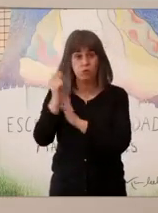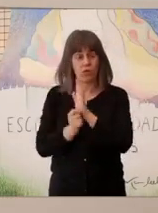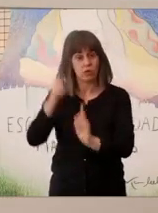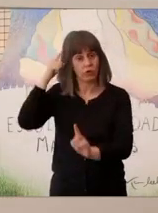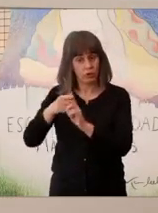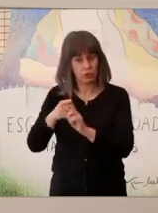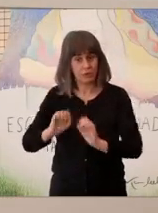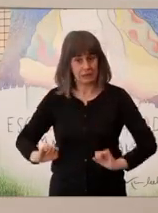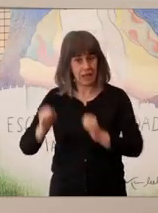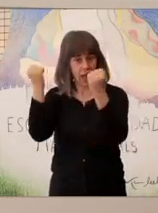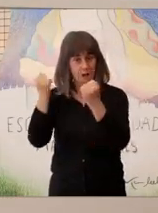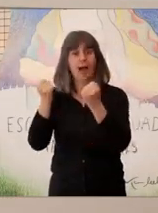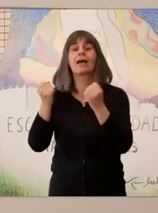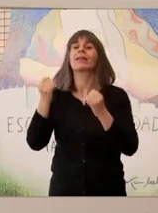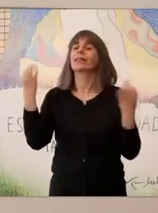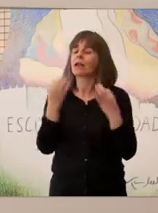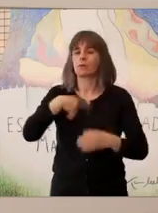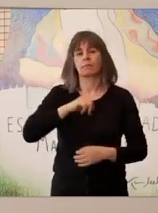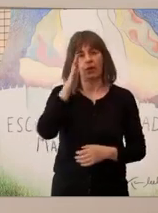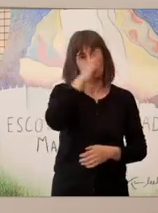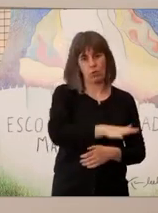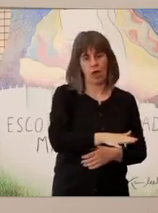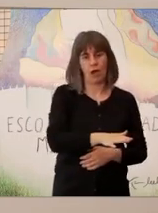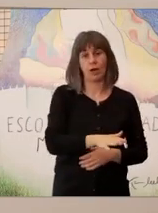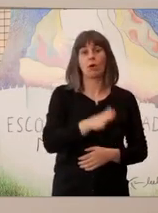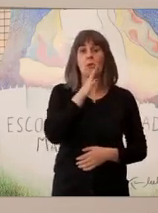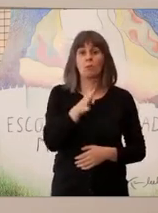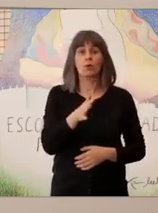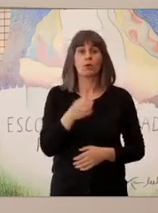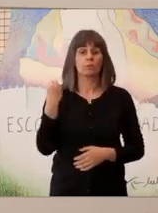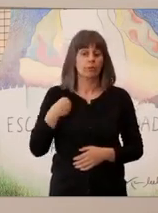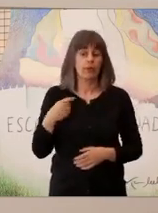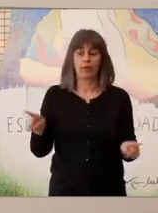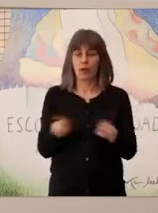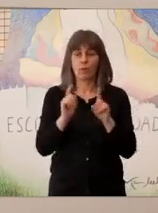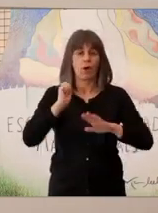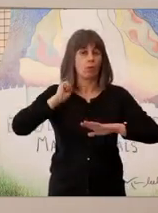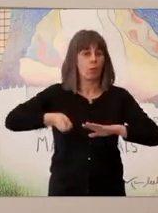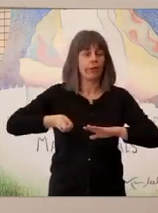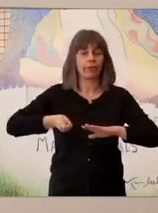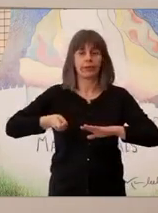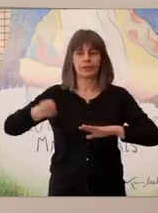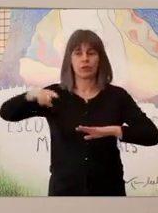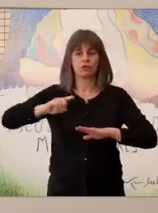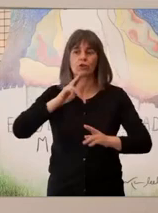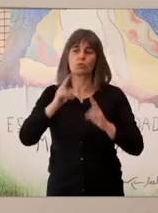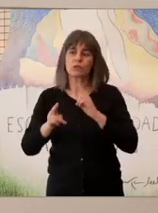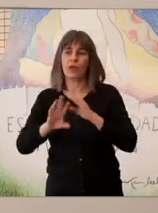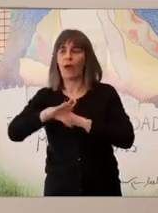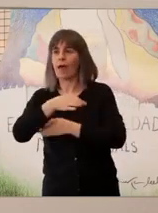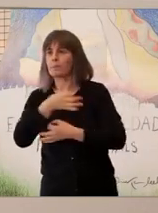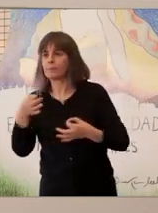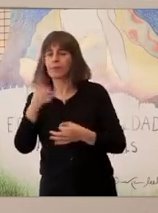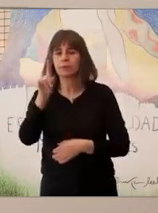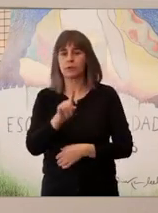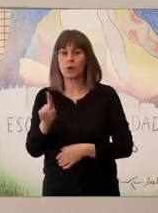de ahí, pero también denunciar. ¿Por qué? Porque con independencia de que haya jueces que no dan una respuesta adecuada, sabemos que